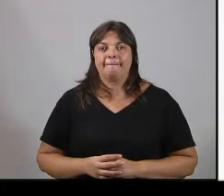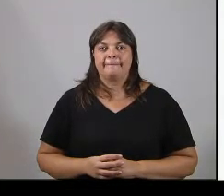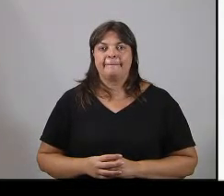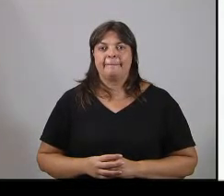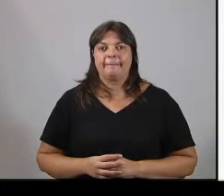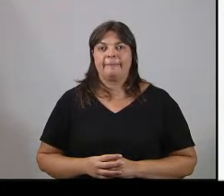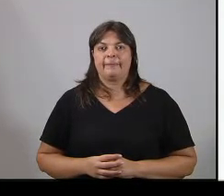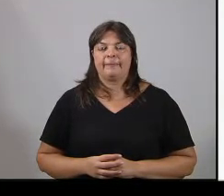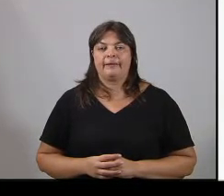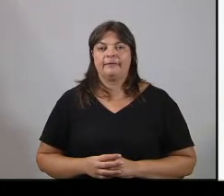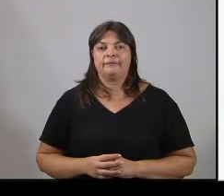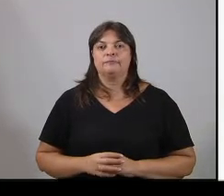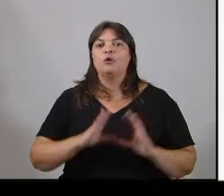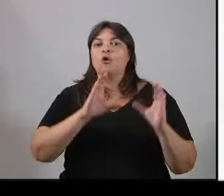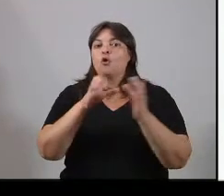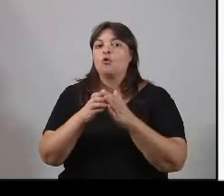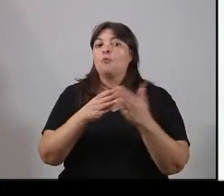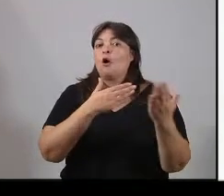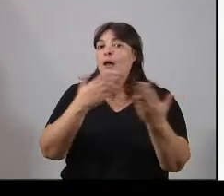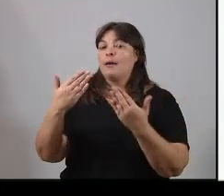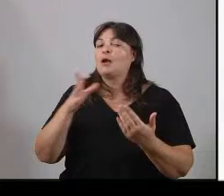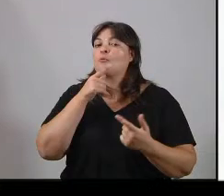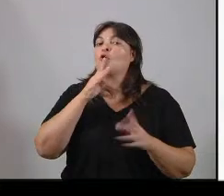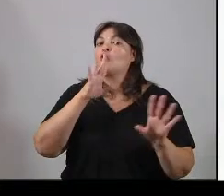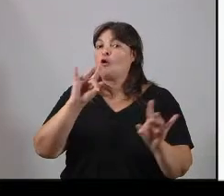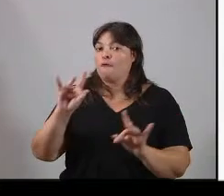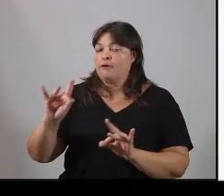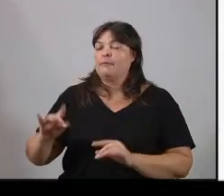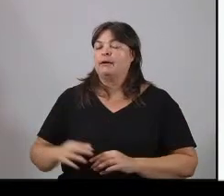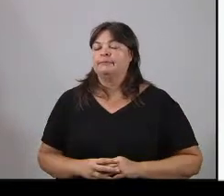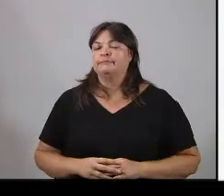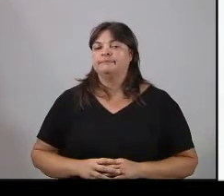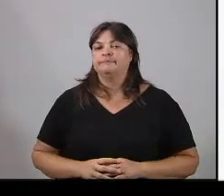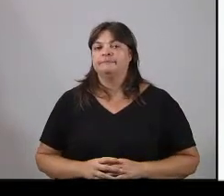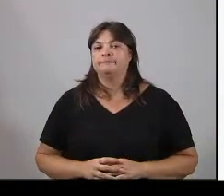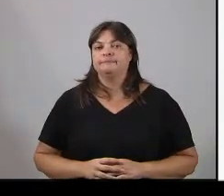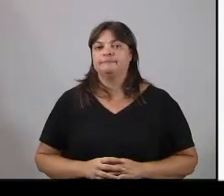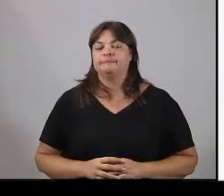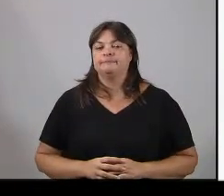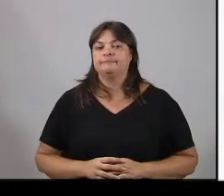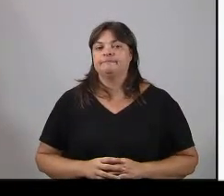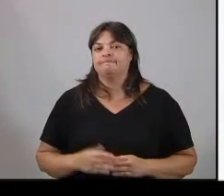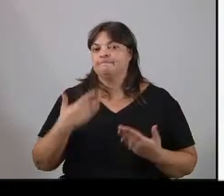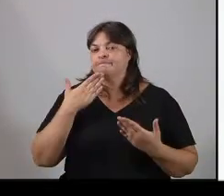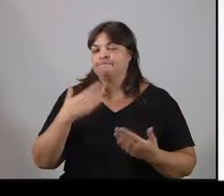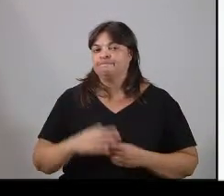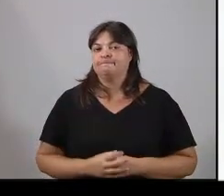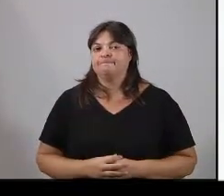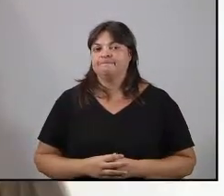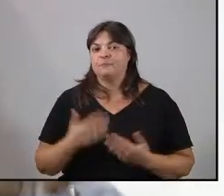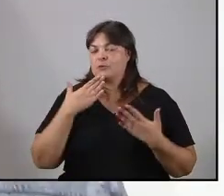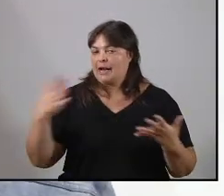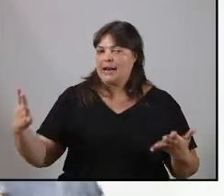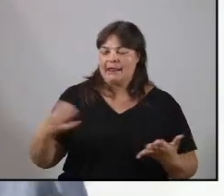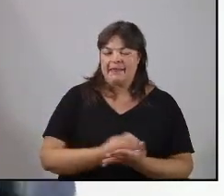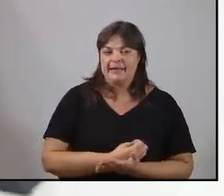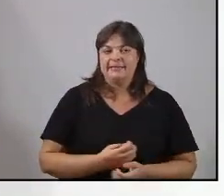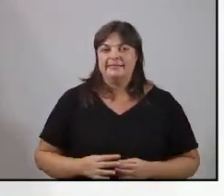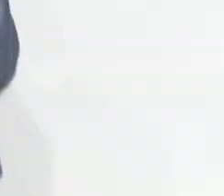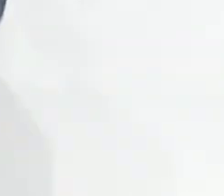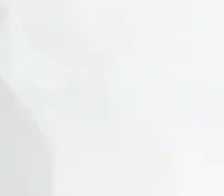Pueden hablar también con los grupos para recibir esas confirmaciones de asistencia. Gracias, muchas gracias a todos.